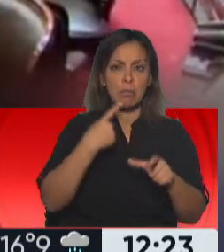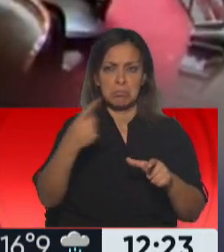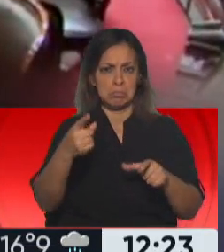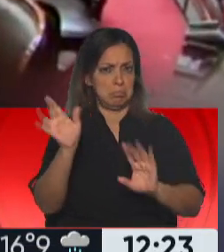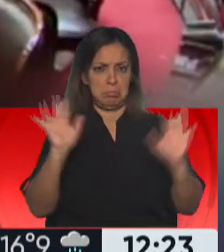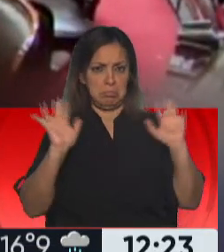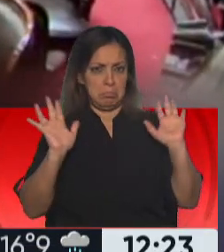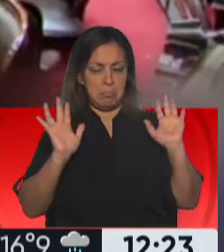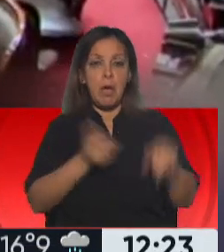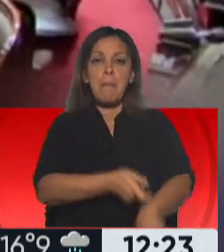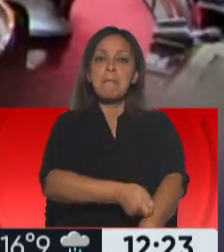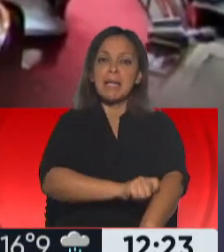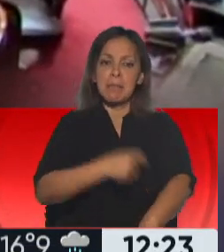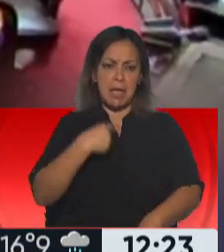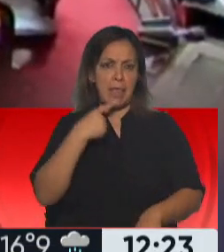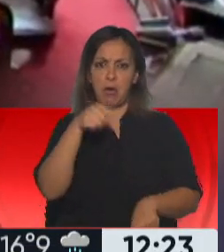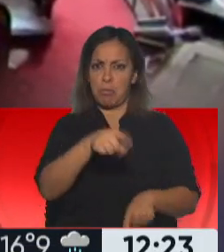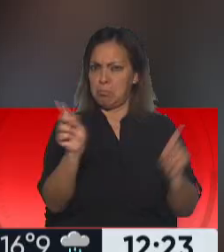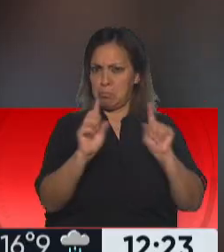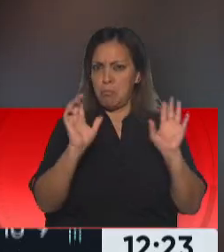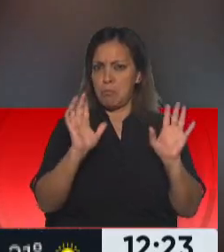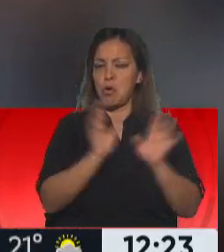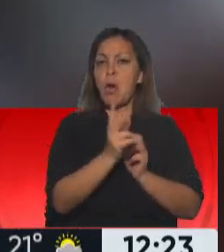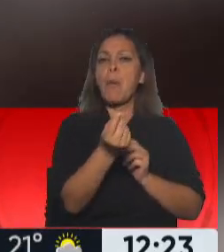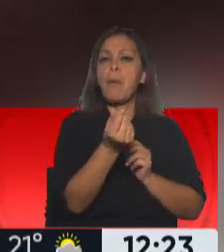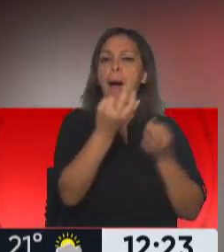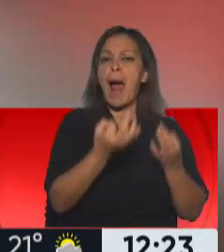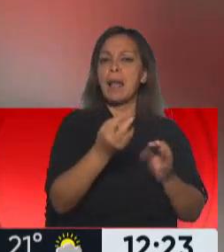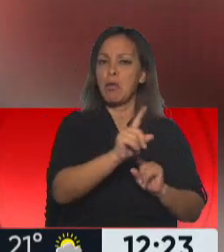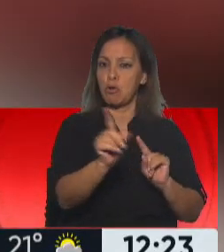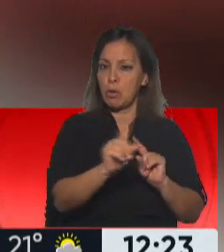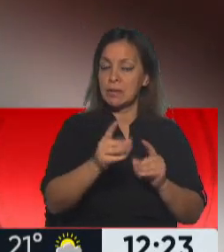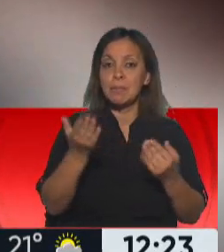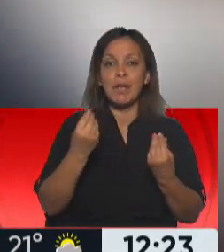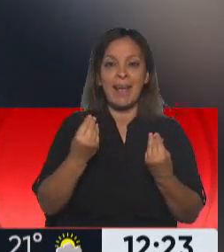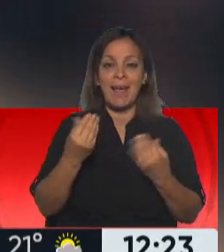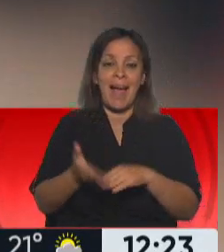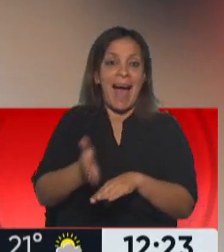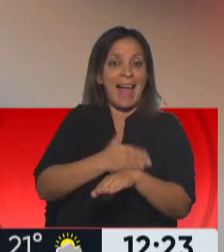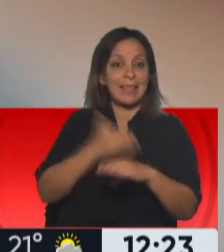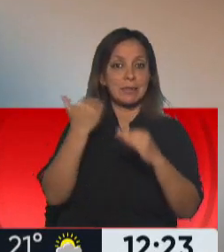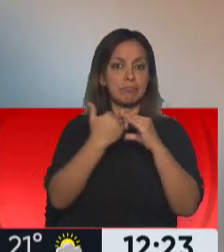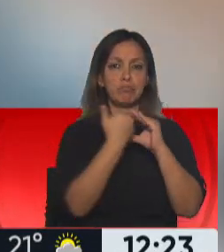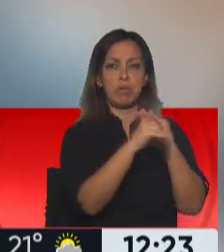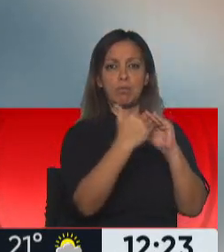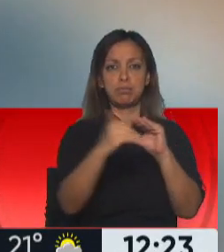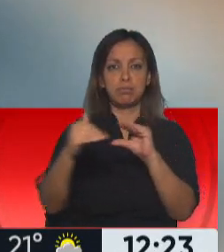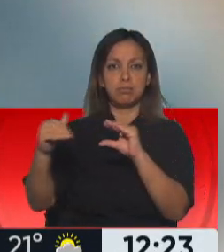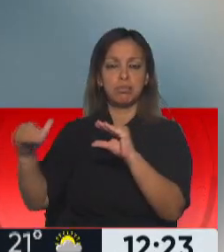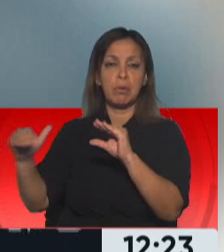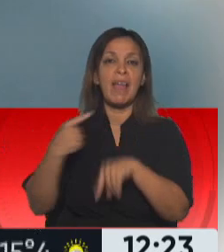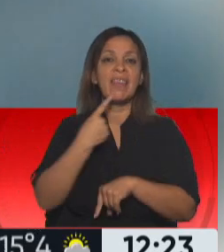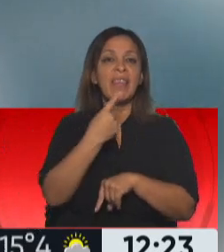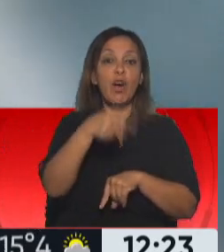de la Cámara, Martín Menem, Recuerdo, porque gran minutos polémica. antes Sí. había enviado un mail a todos los integrantes suspendiendo